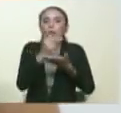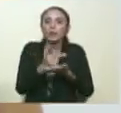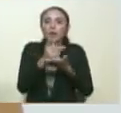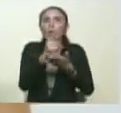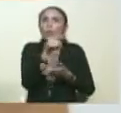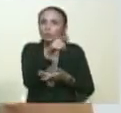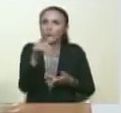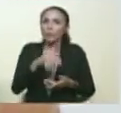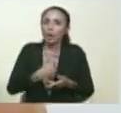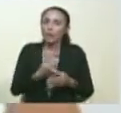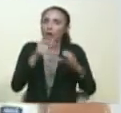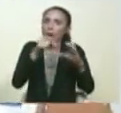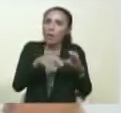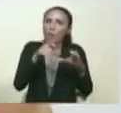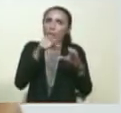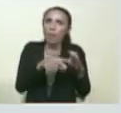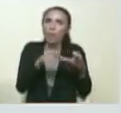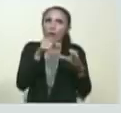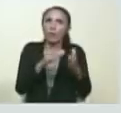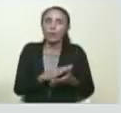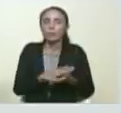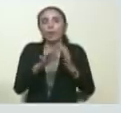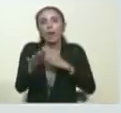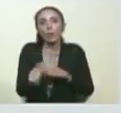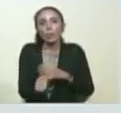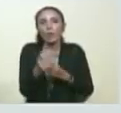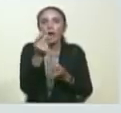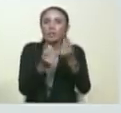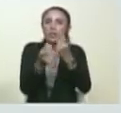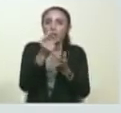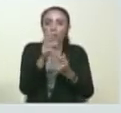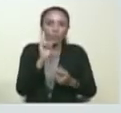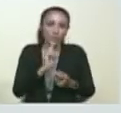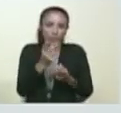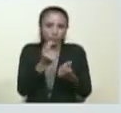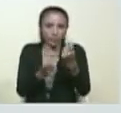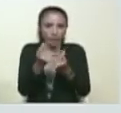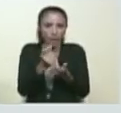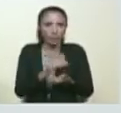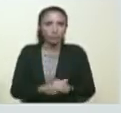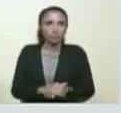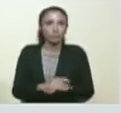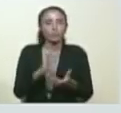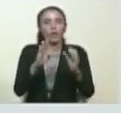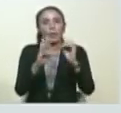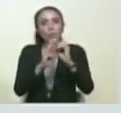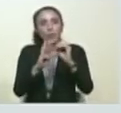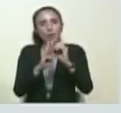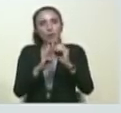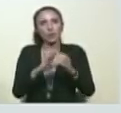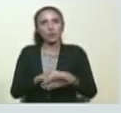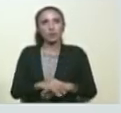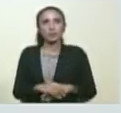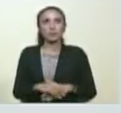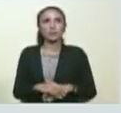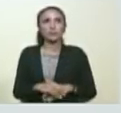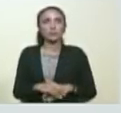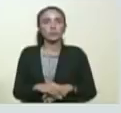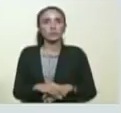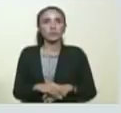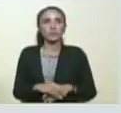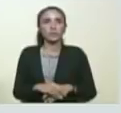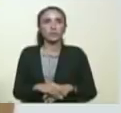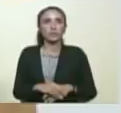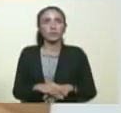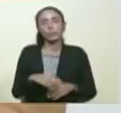podrá invertir en bolívares, en criptomonedas o en